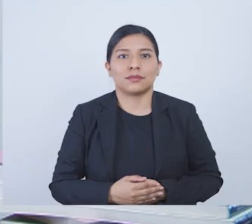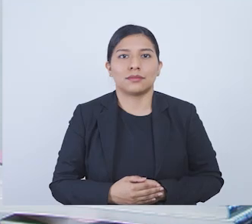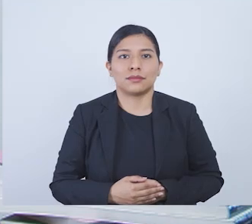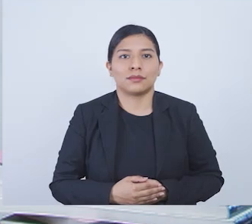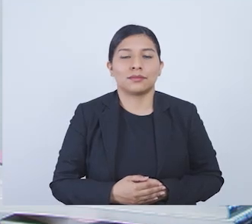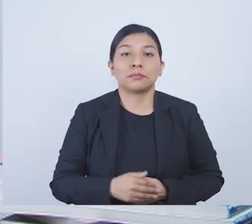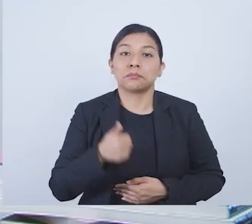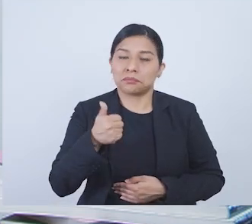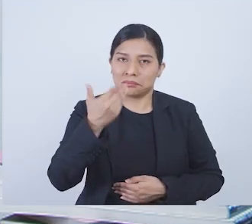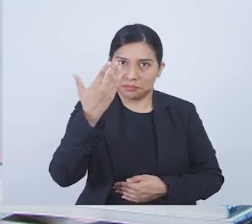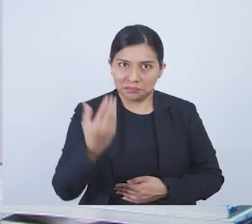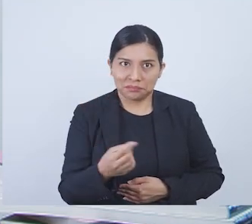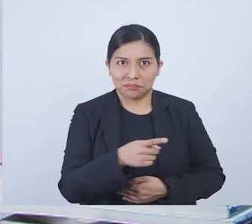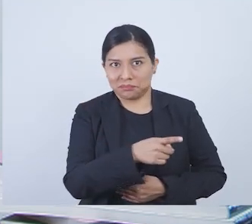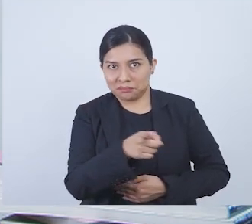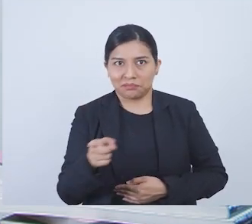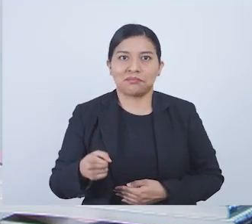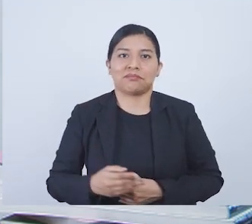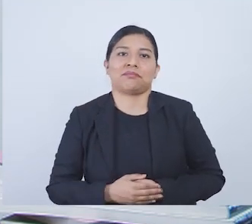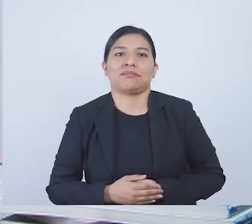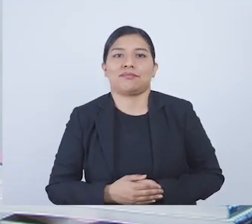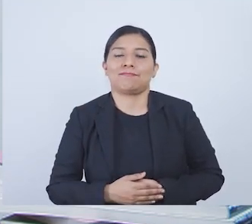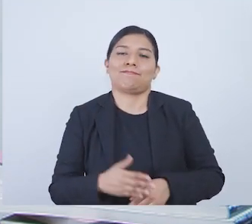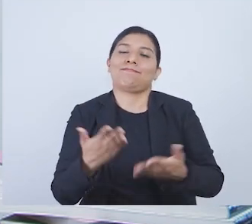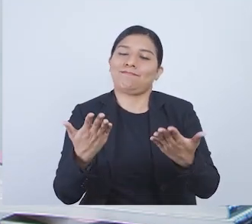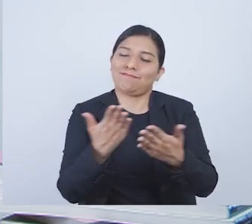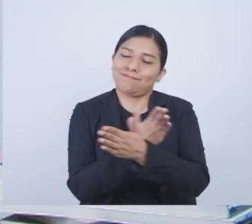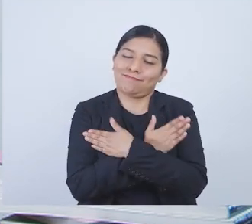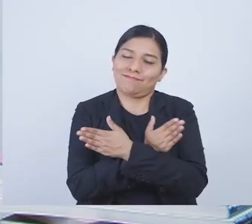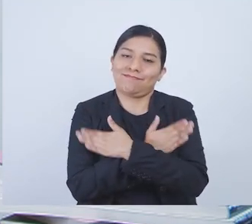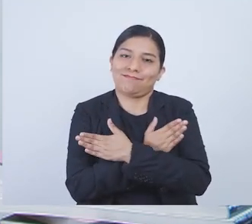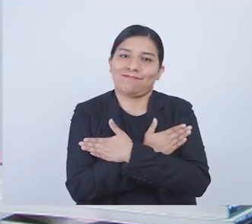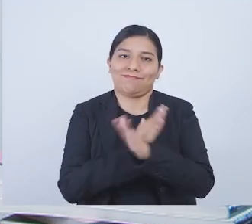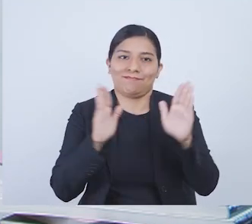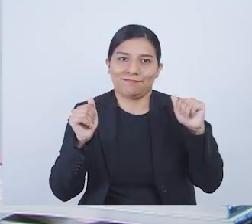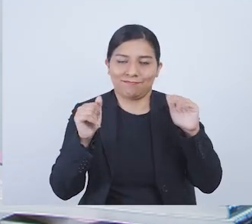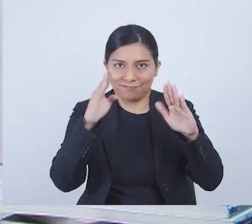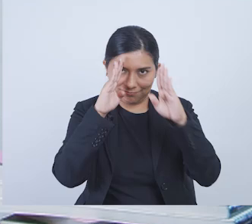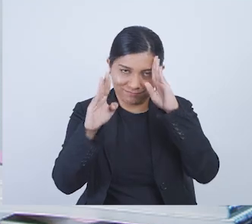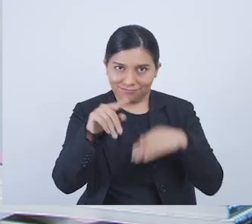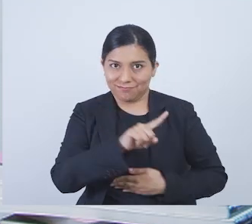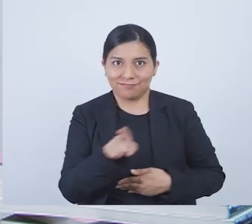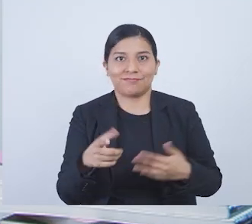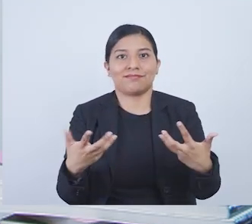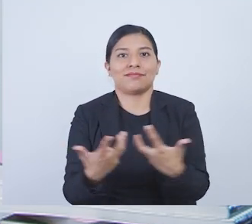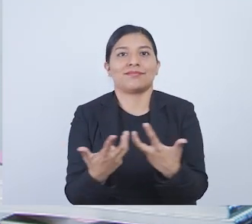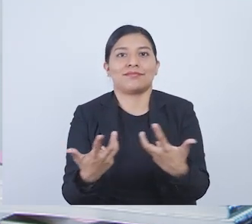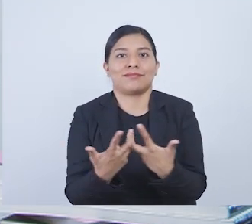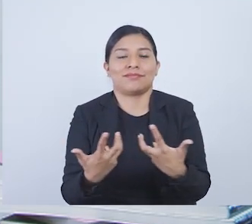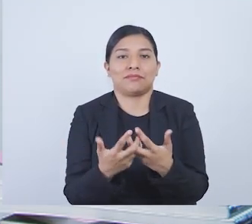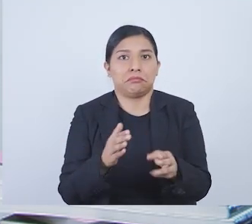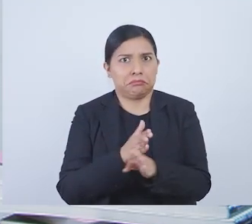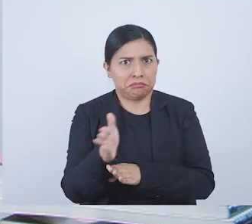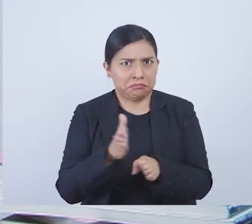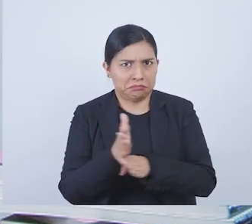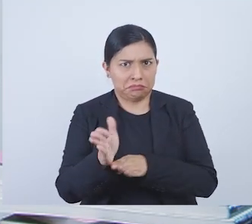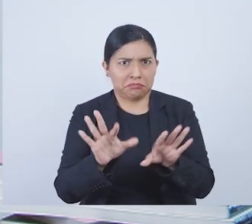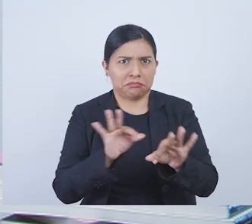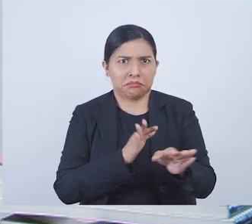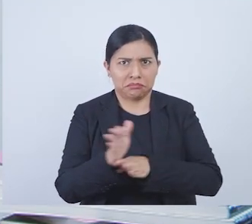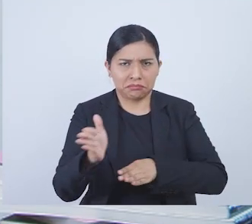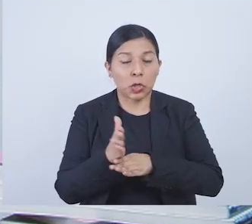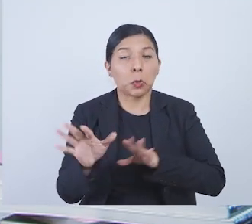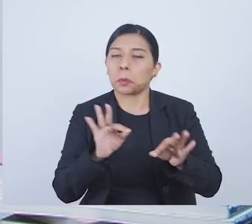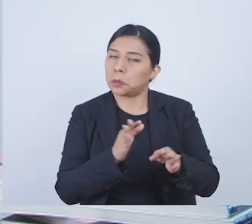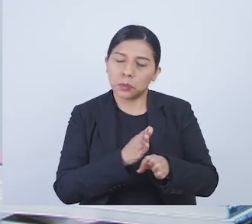Buen día a todos y todas y un afectuoso saludo a todos esos compañeros y compañeras especialistas y no especialistas